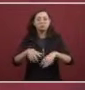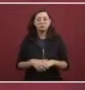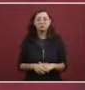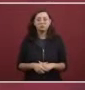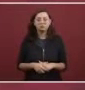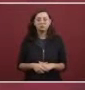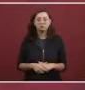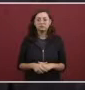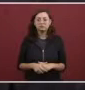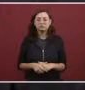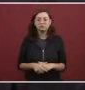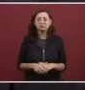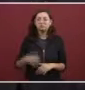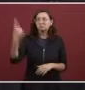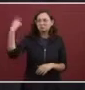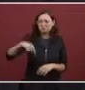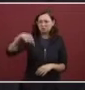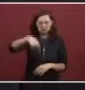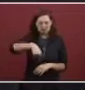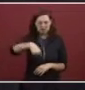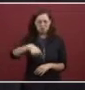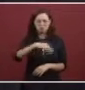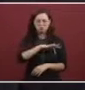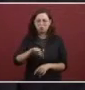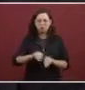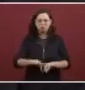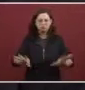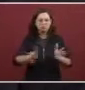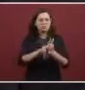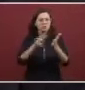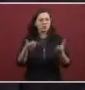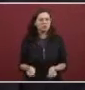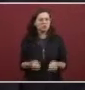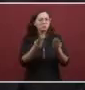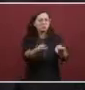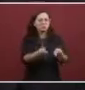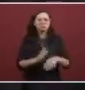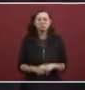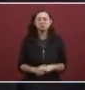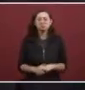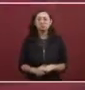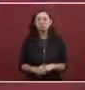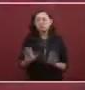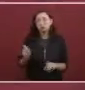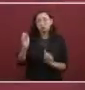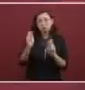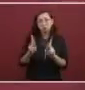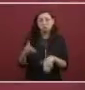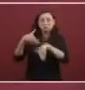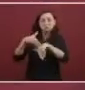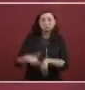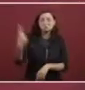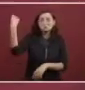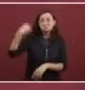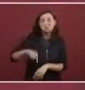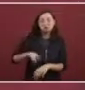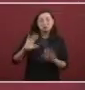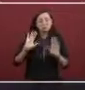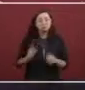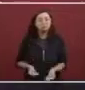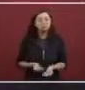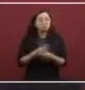aquí, que se le diera a conocer a un periódico. Y eso fue lo que se hizo.